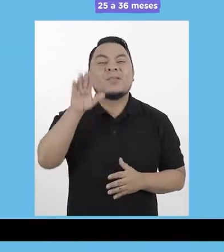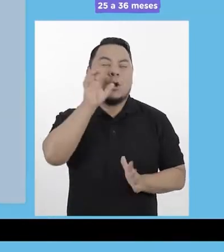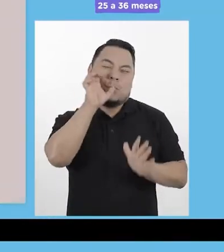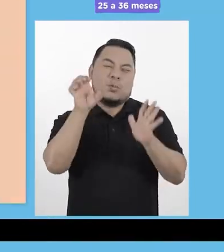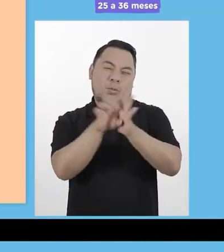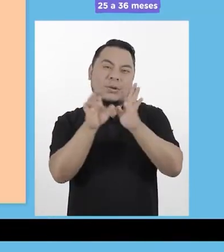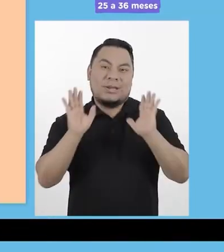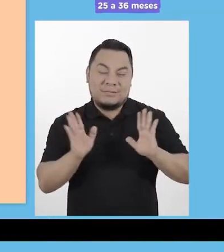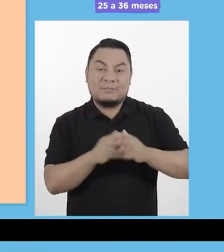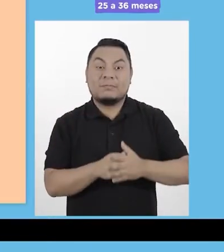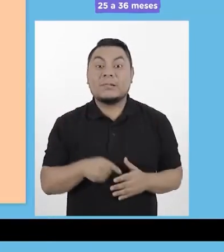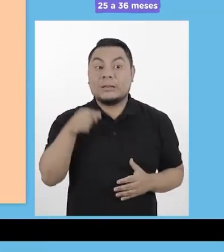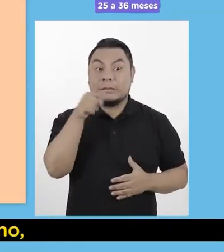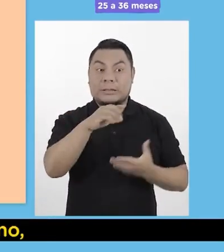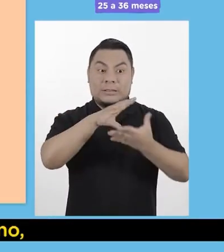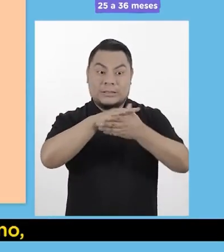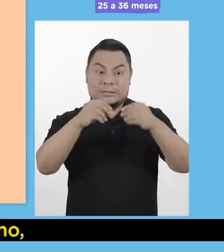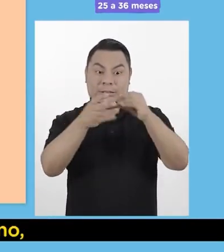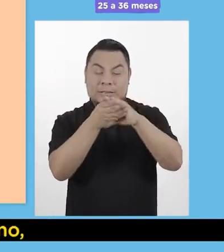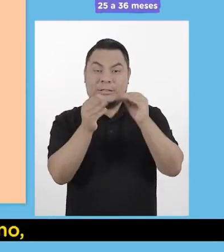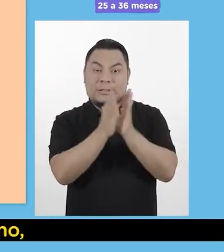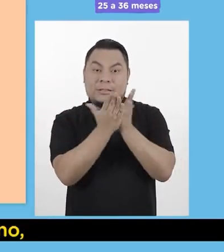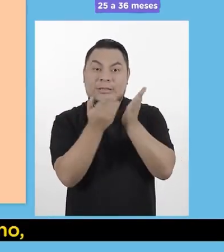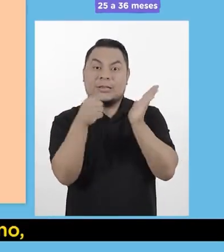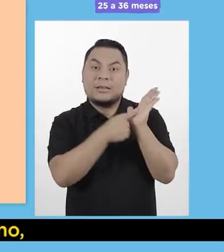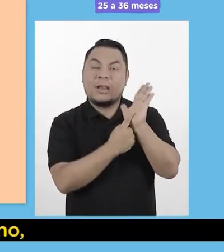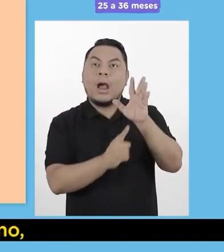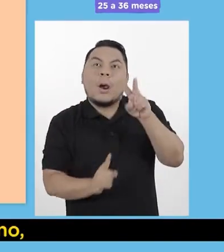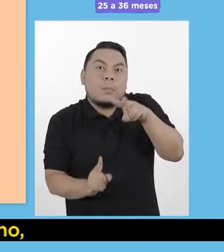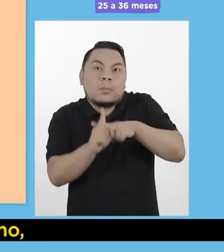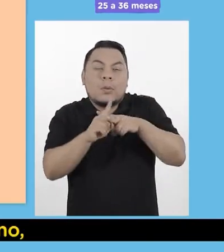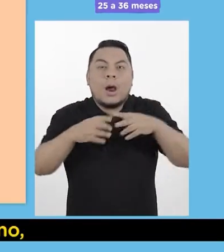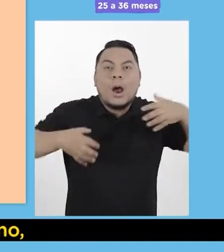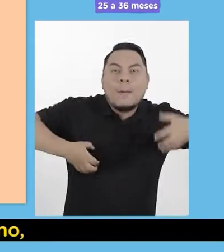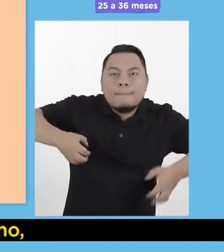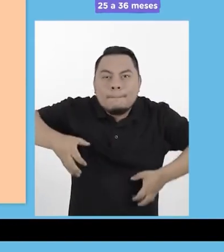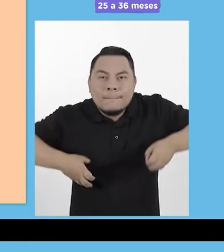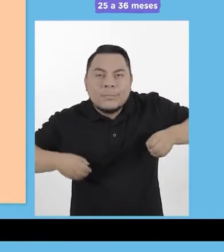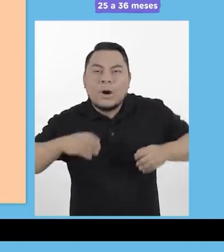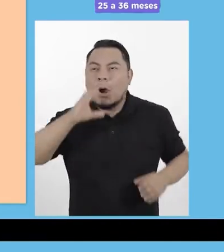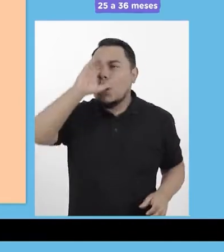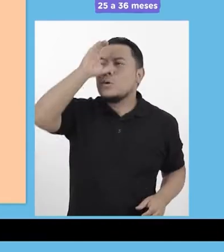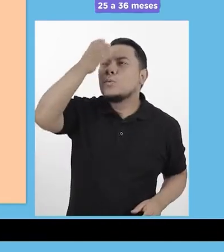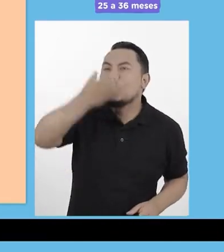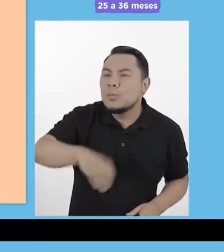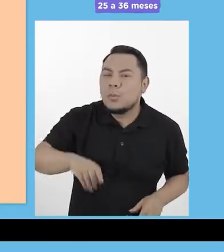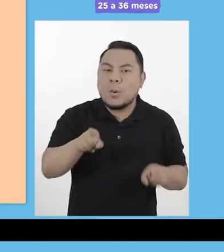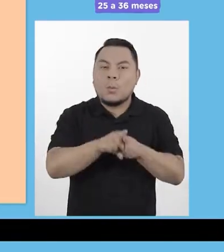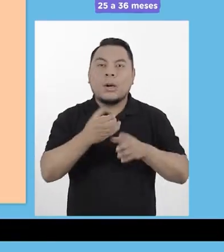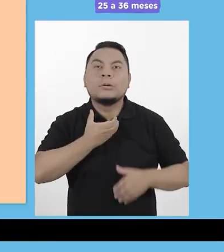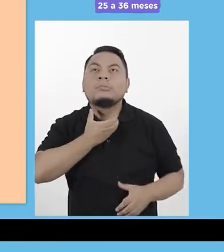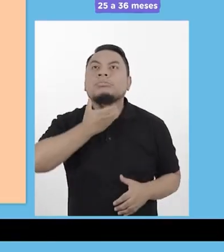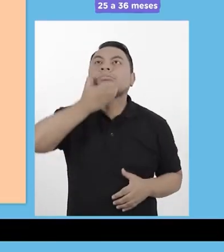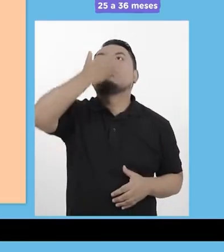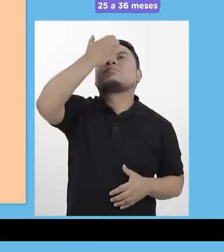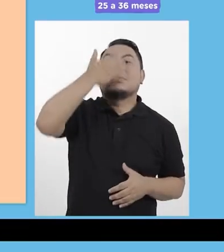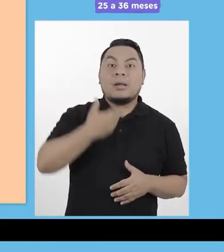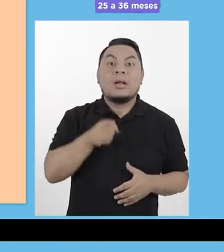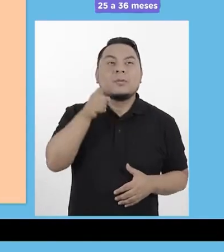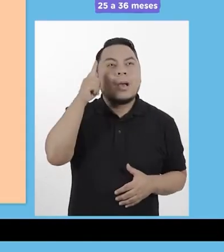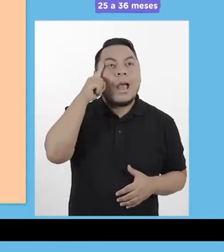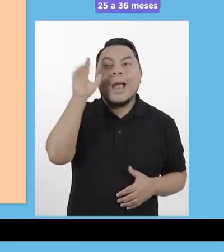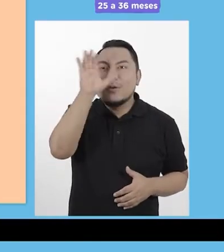niño. Por ejemplo, si en la historia aparece un mono, un elefante o una